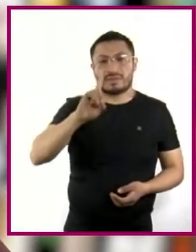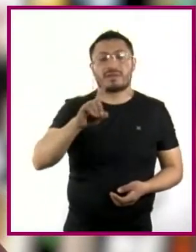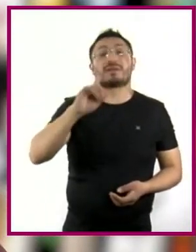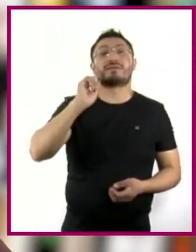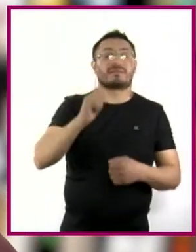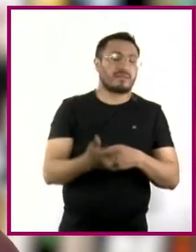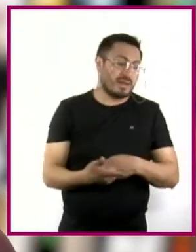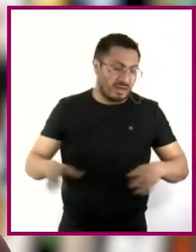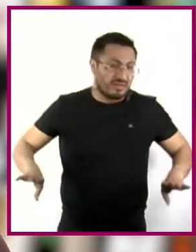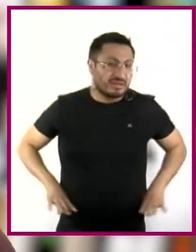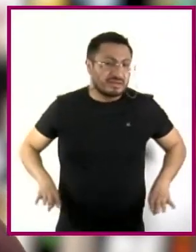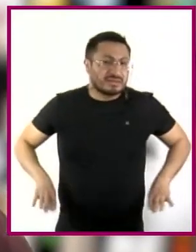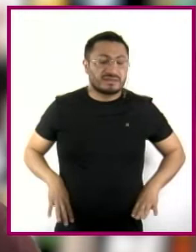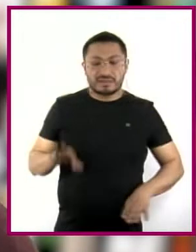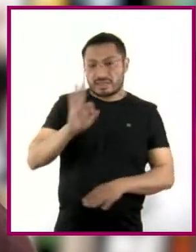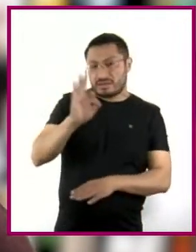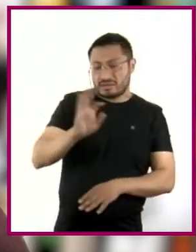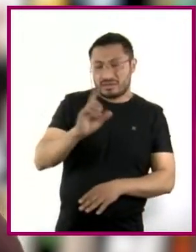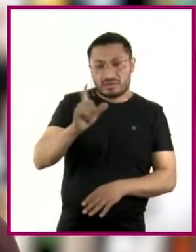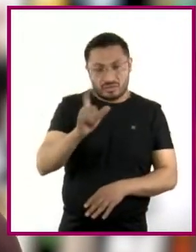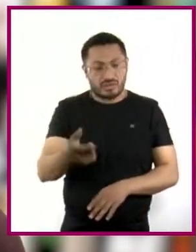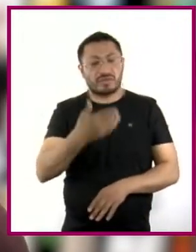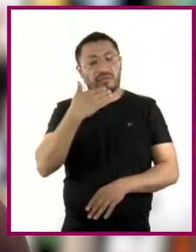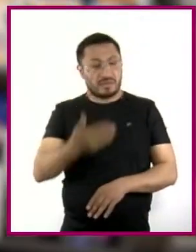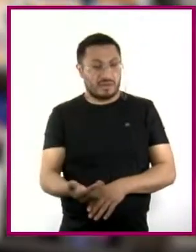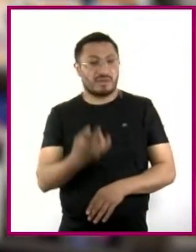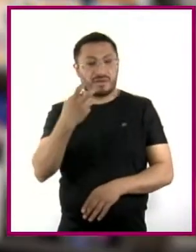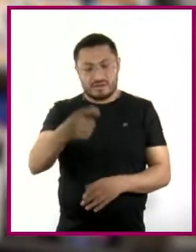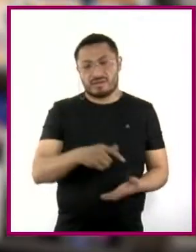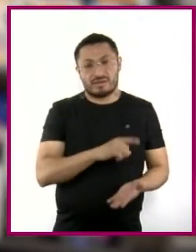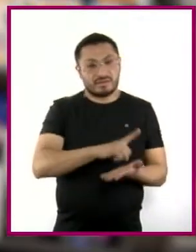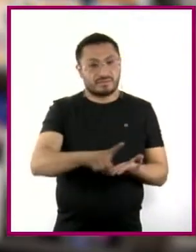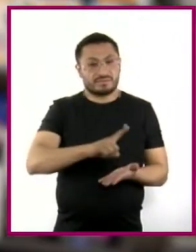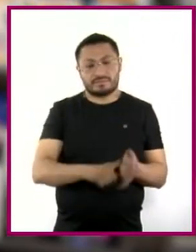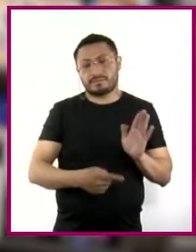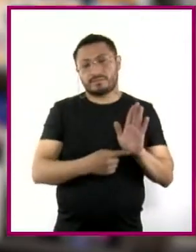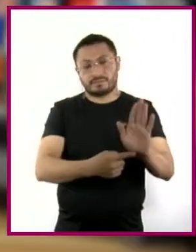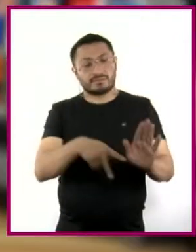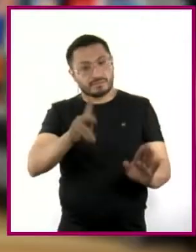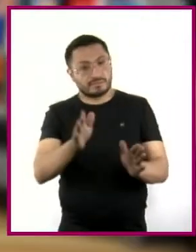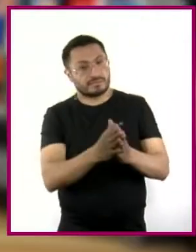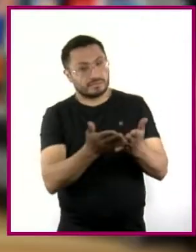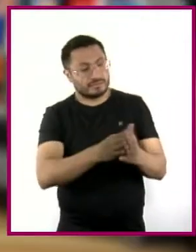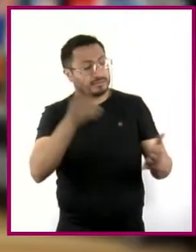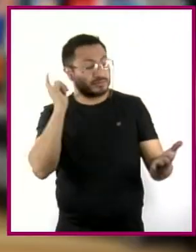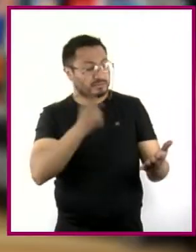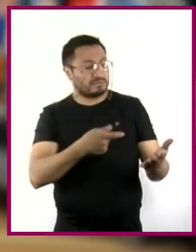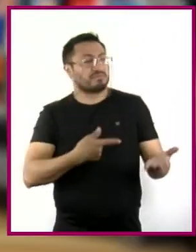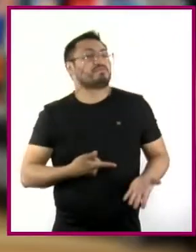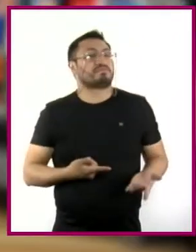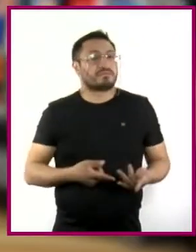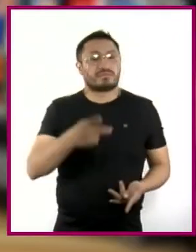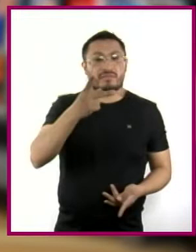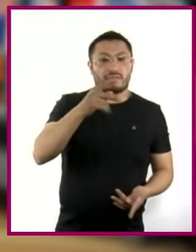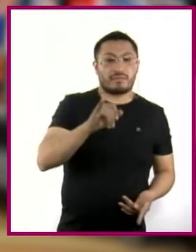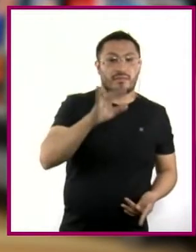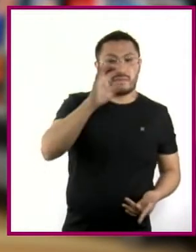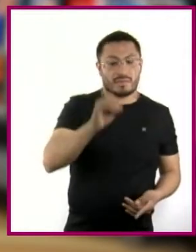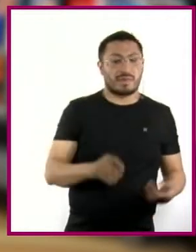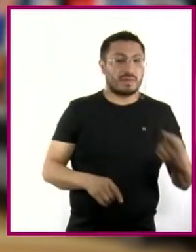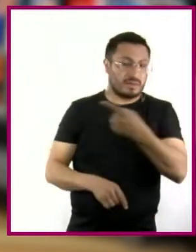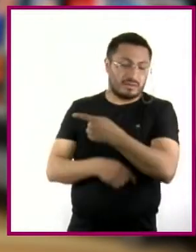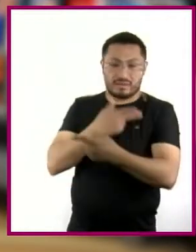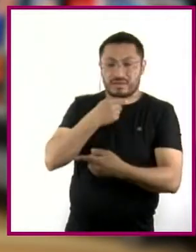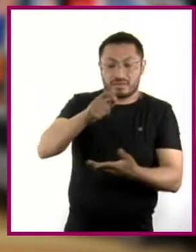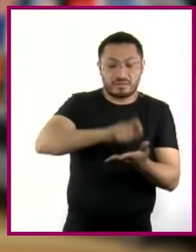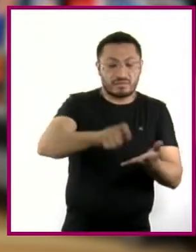es aceptable. Bueno, eso dice el diccionario. ¿Y qué dice el libro? Según Pico della Mirandola,